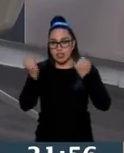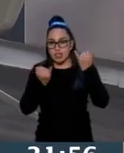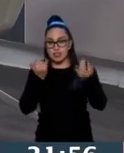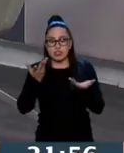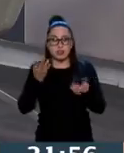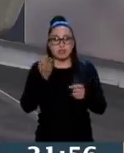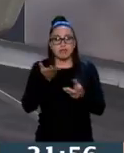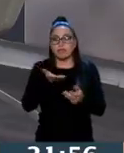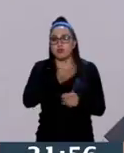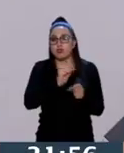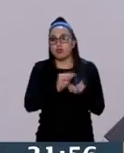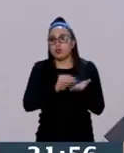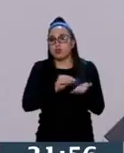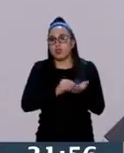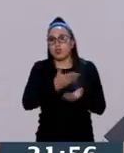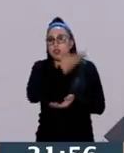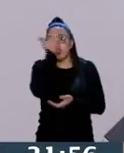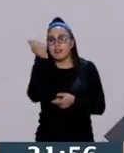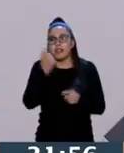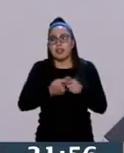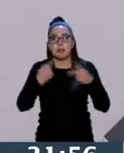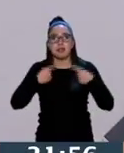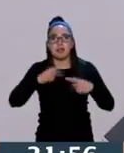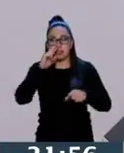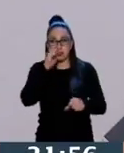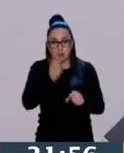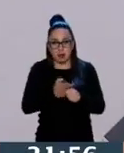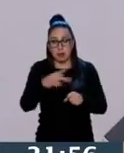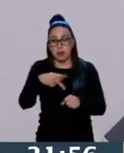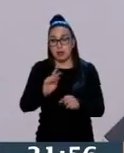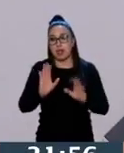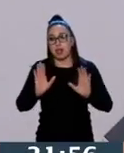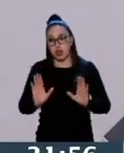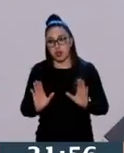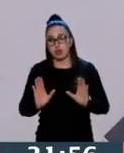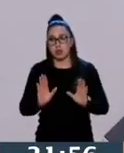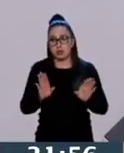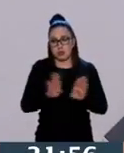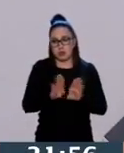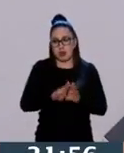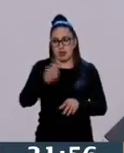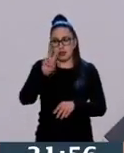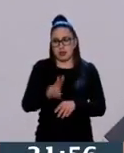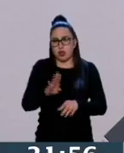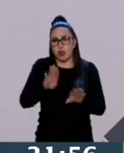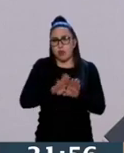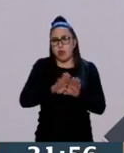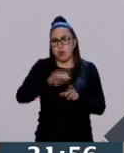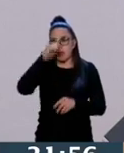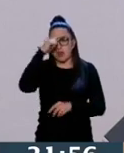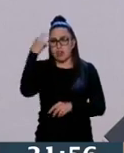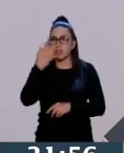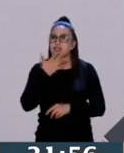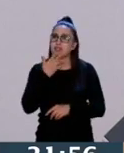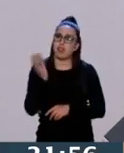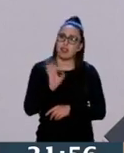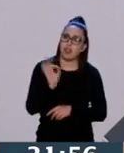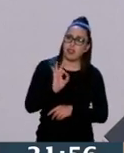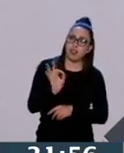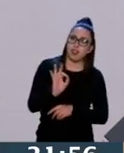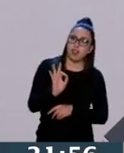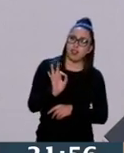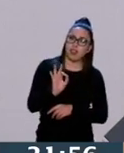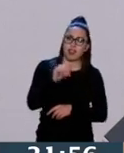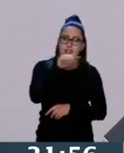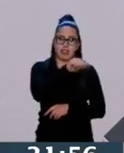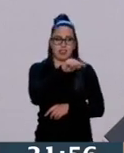una responsabilidad de este lado, ¿no? Pero lo que sí es que la manera tan facilona de descalificar por parte